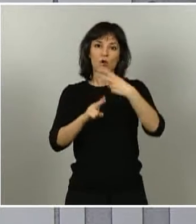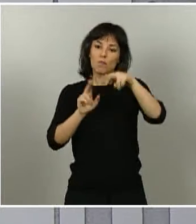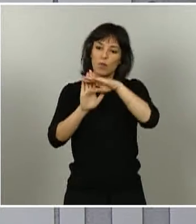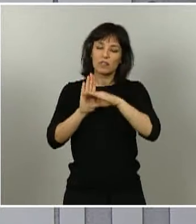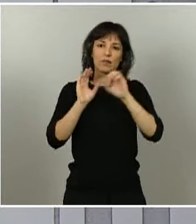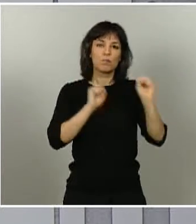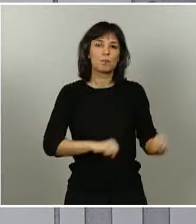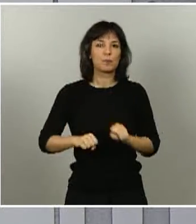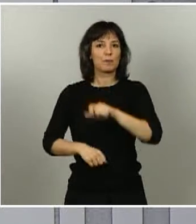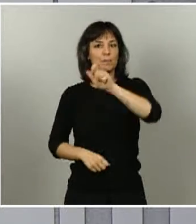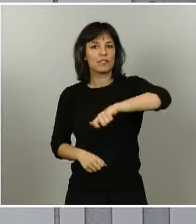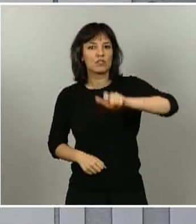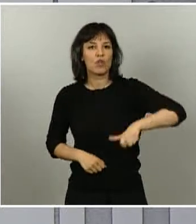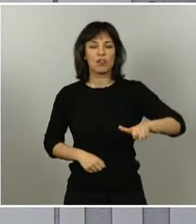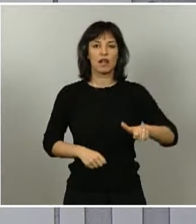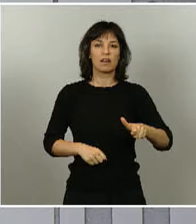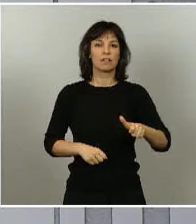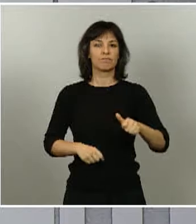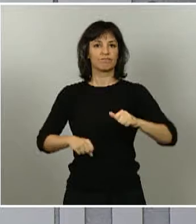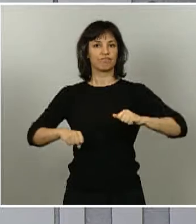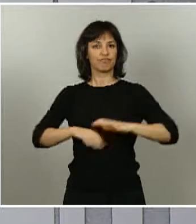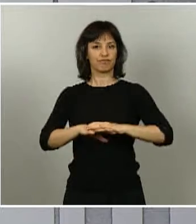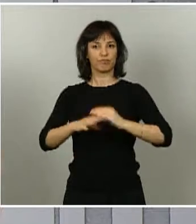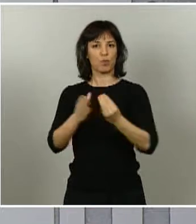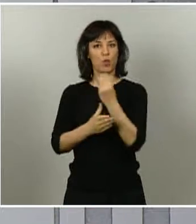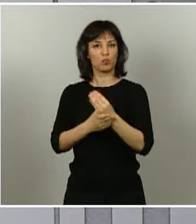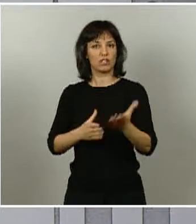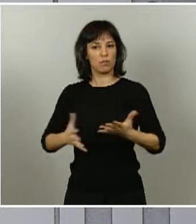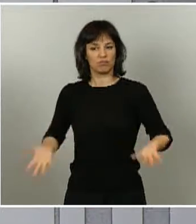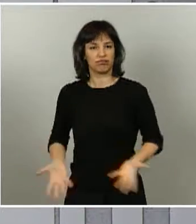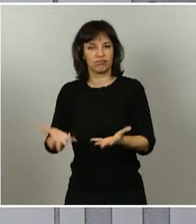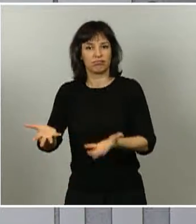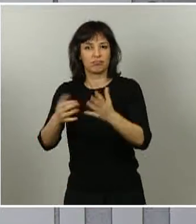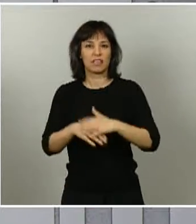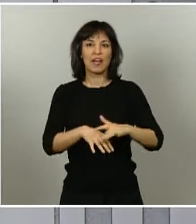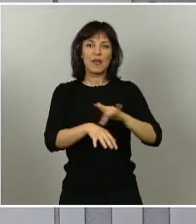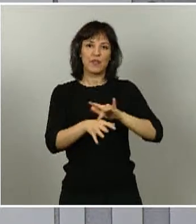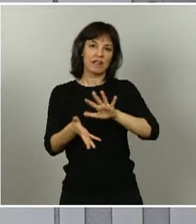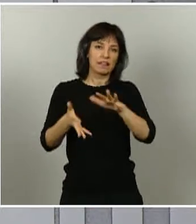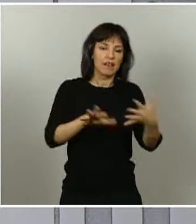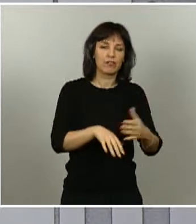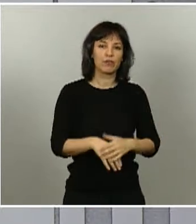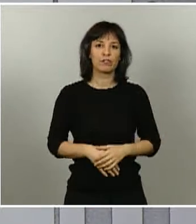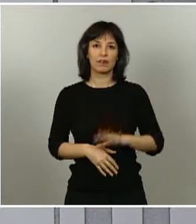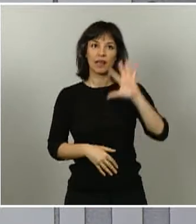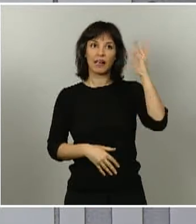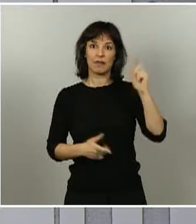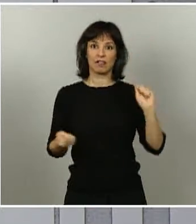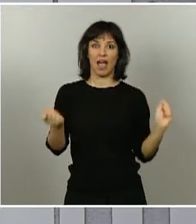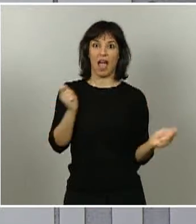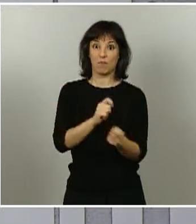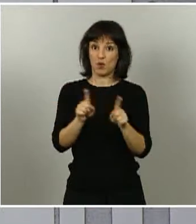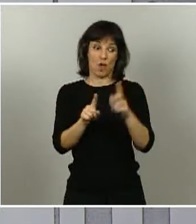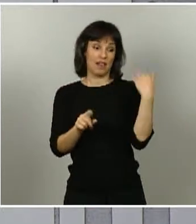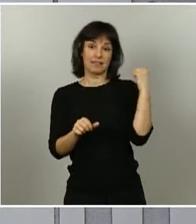personas, de impulso de nuestro tejido productivo, de digitalización, cambio climático, como ocurrió en toda esta semana. Y, por tanto,